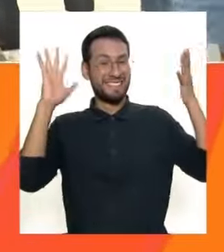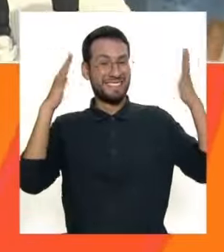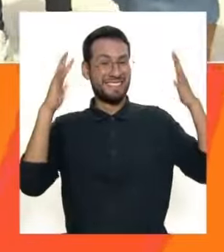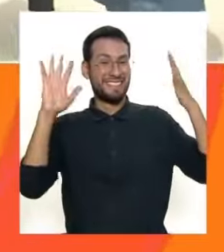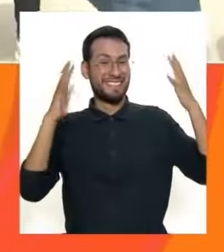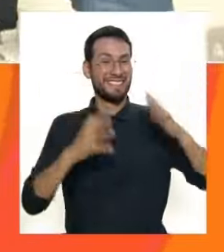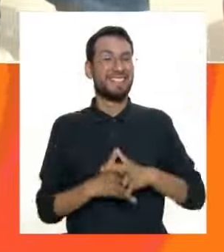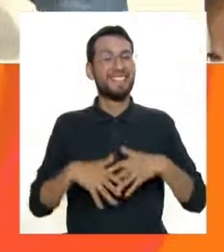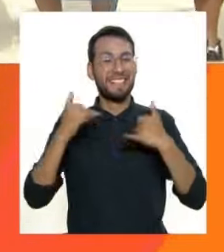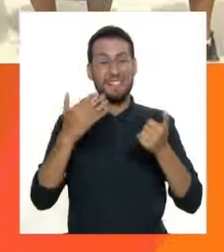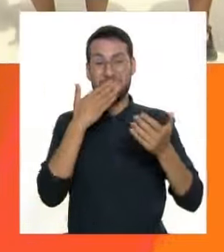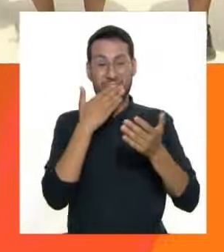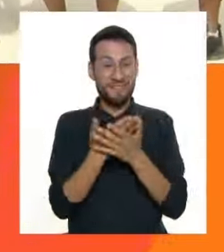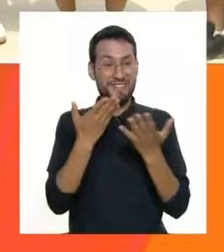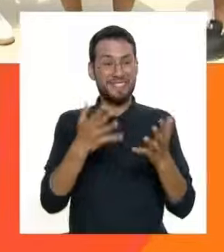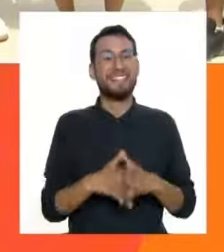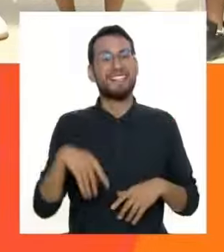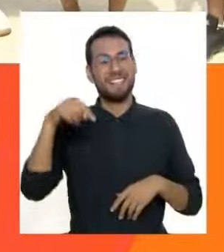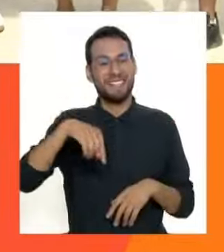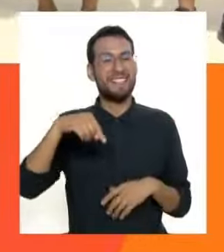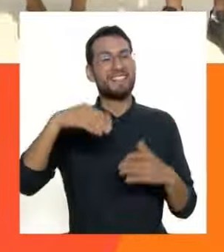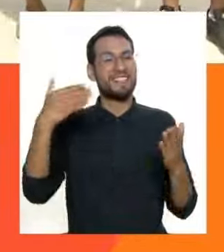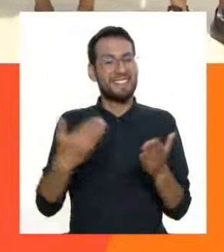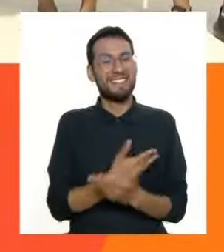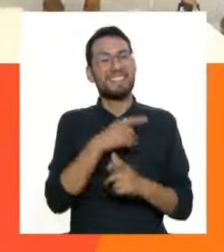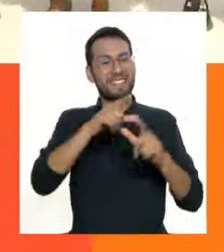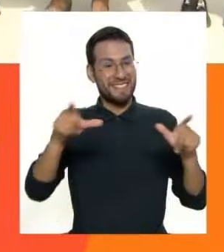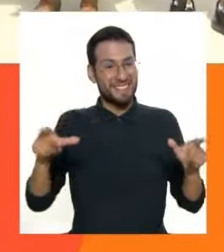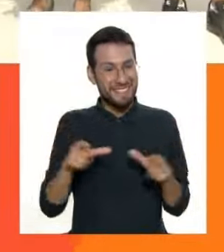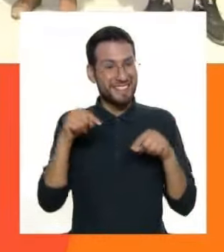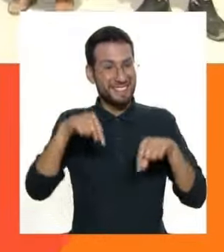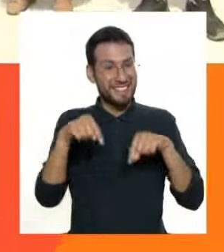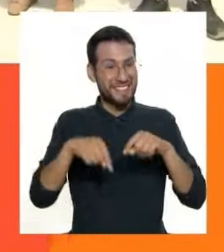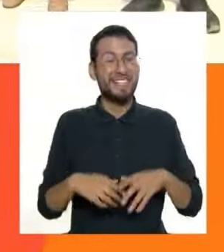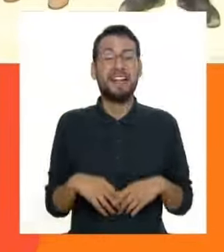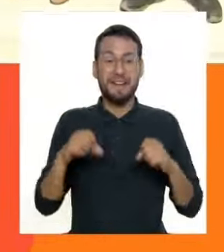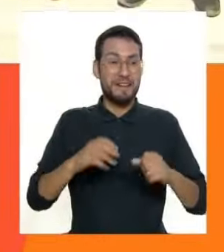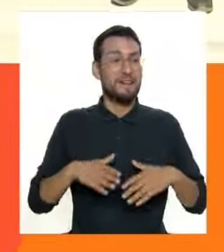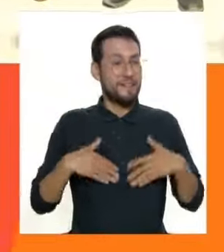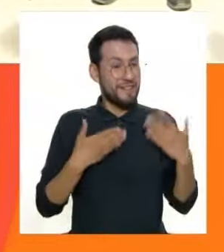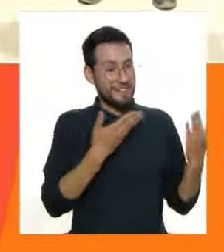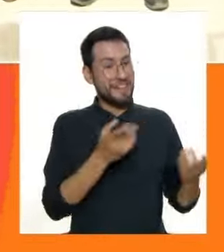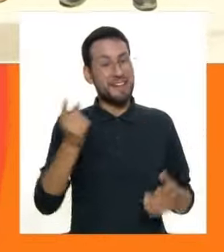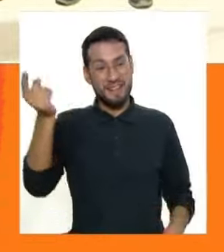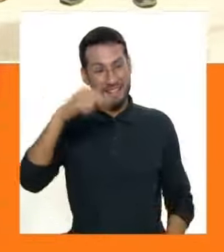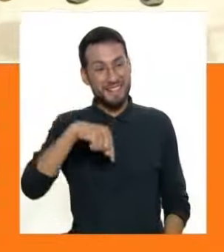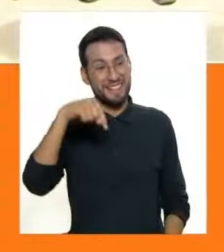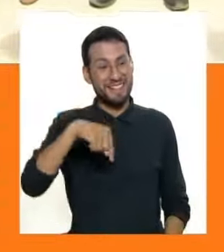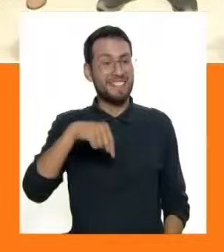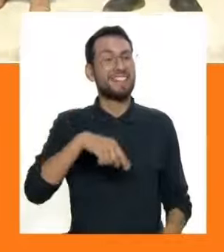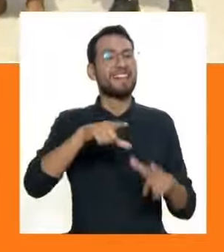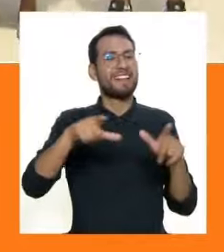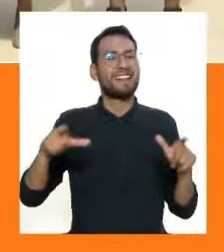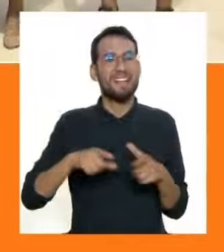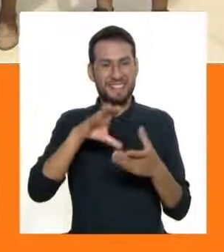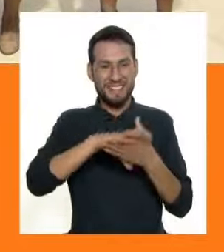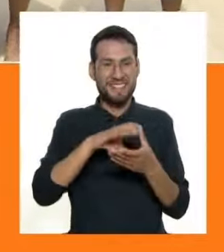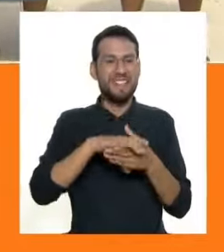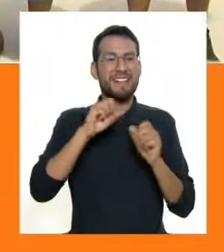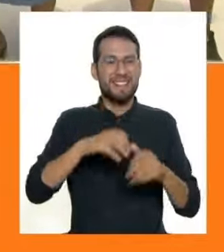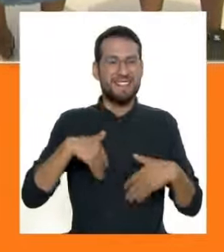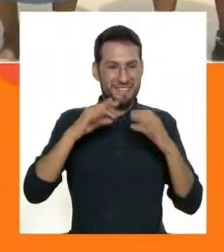Claro, chicos, un planazo en este nuevo espacio. Para que puedan pues venir aquí al distrito de Chorrillos para